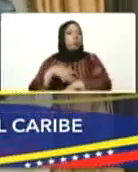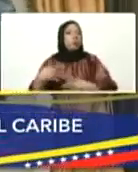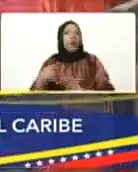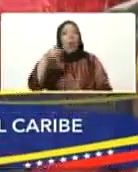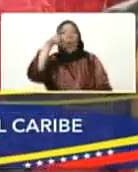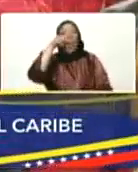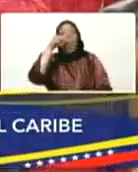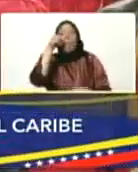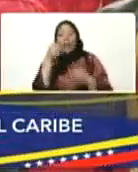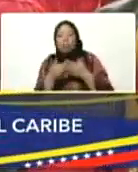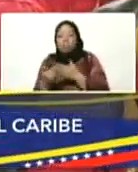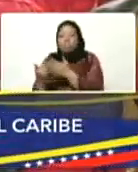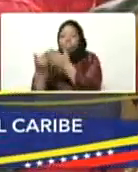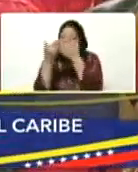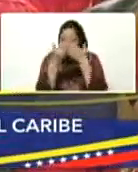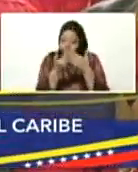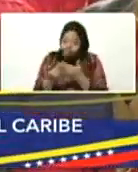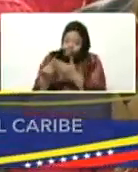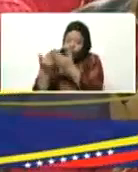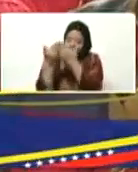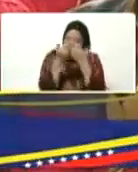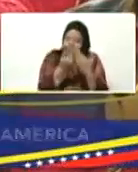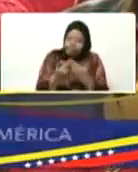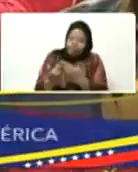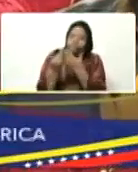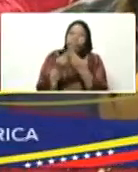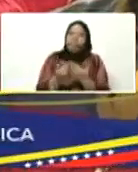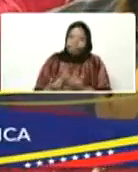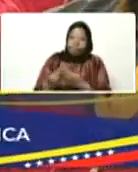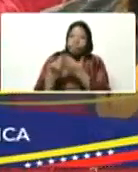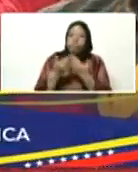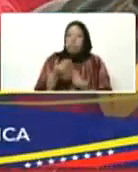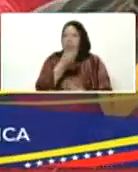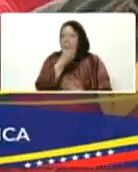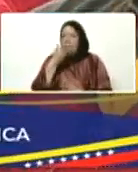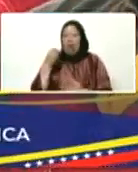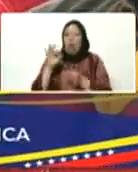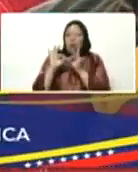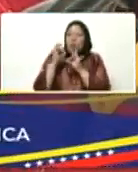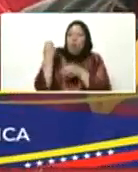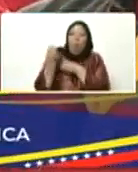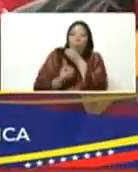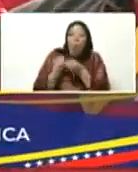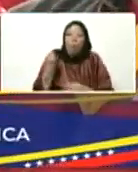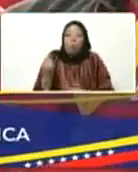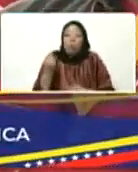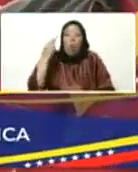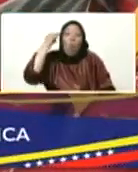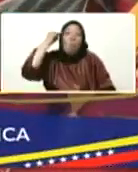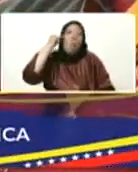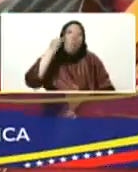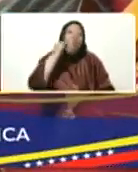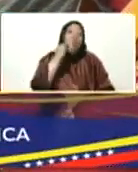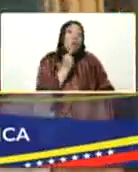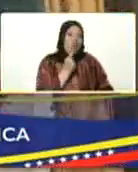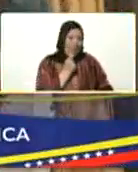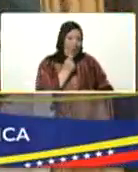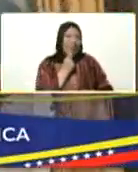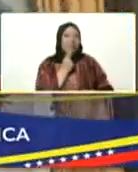más estudió, más conoció y mejor interpretó a Simón Bolívar en todo el